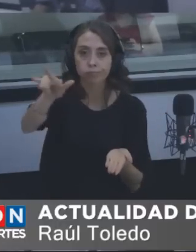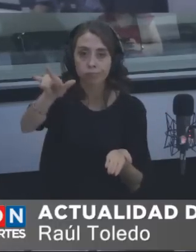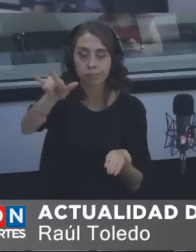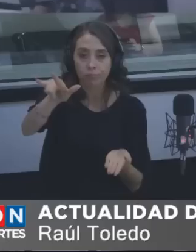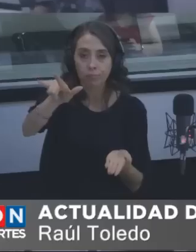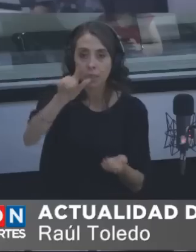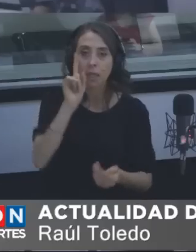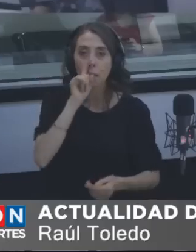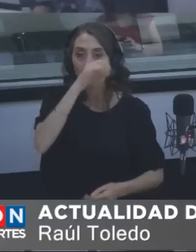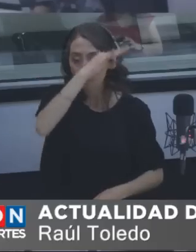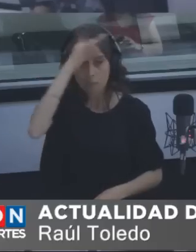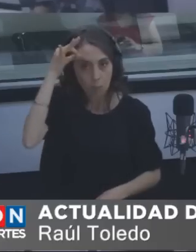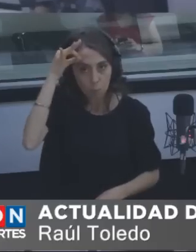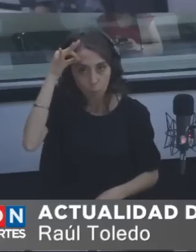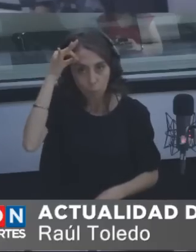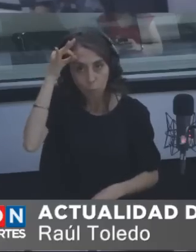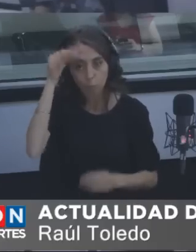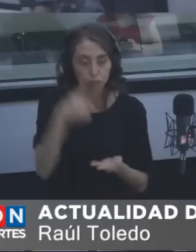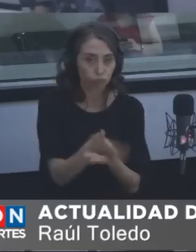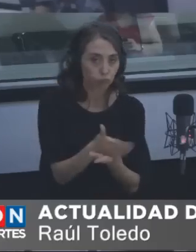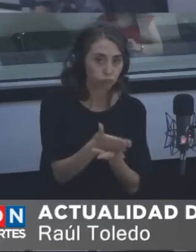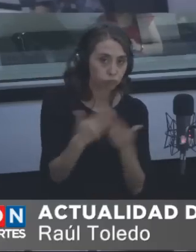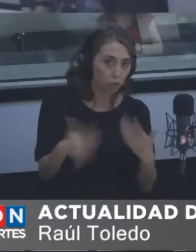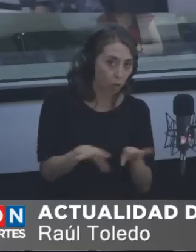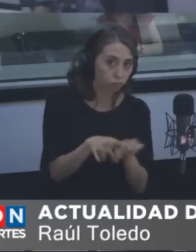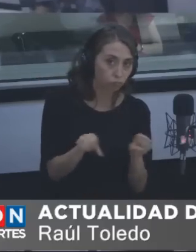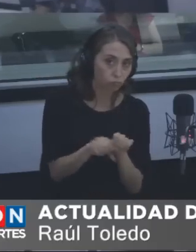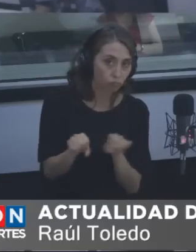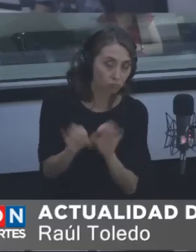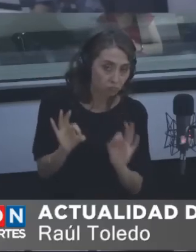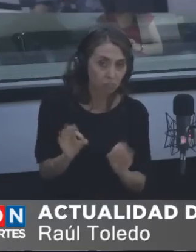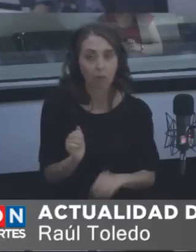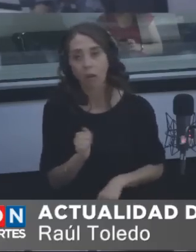rumbo a Temuco. Ya por lo menos esa logística ya está bastante avanzada,